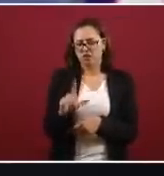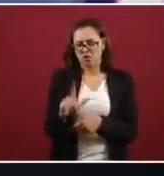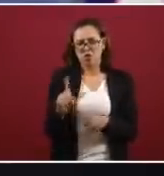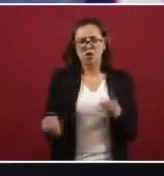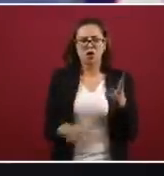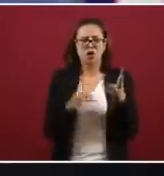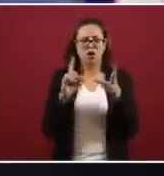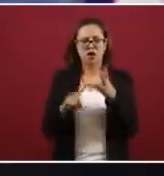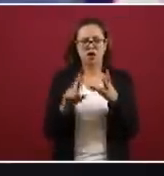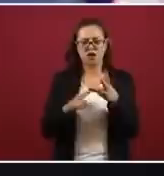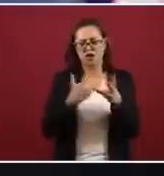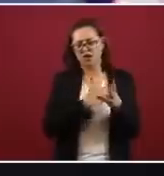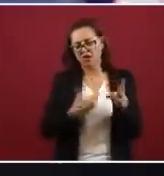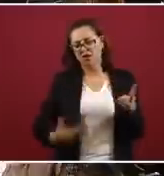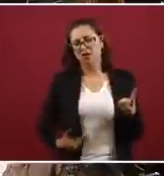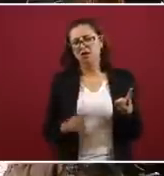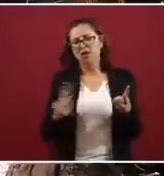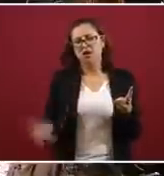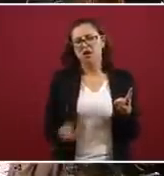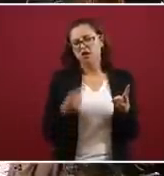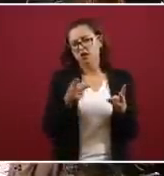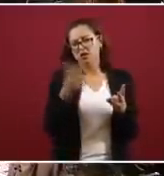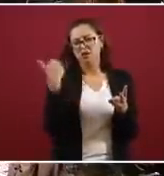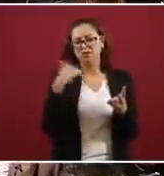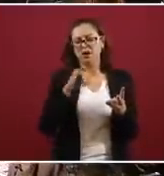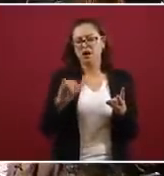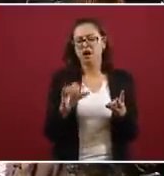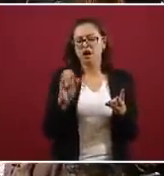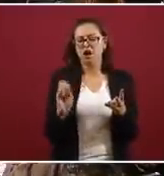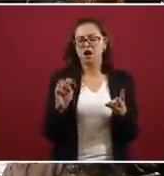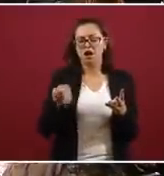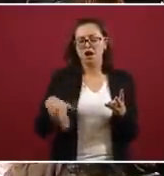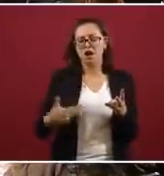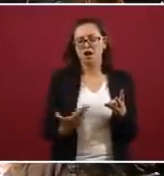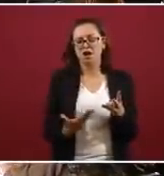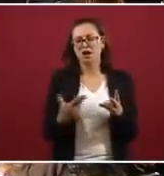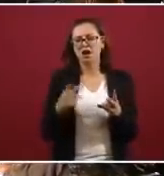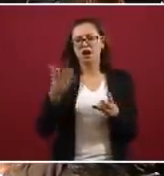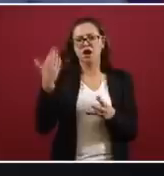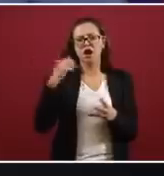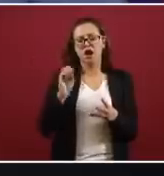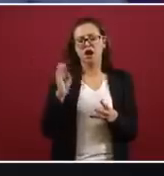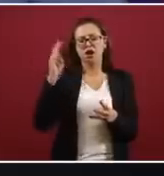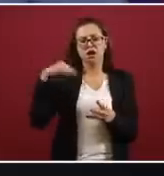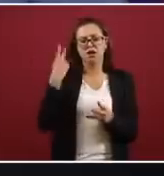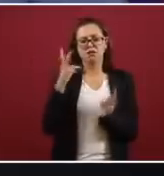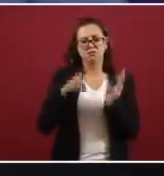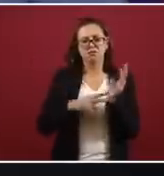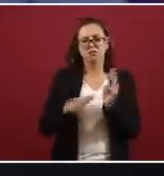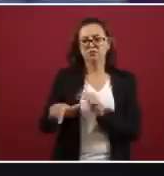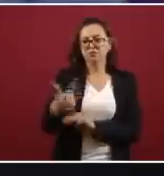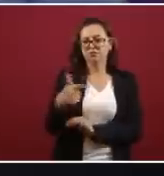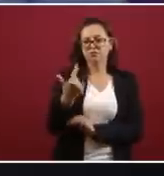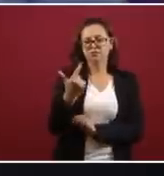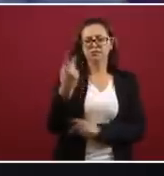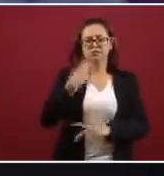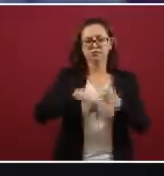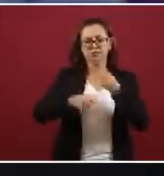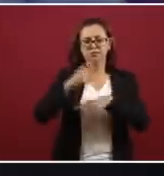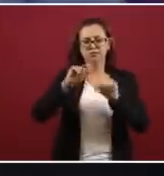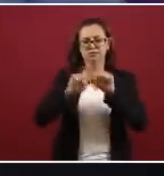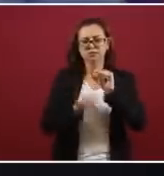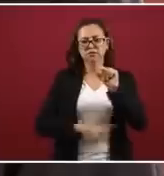leía que usted tuvo un encuentro con Joe Biden en marzo del 2012, cuando él visitó la República Mexicana y se reunió